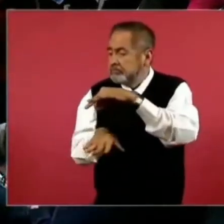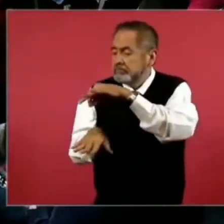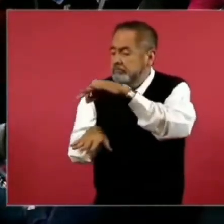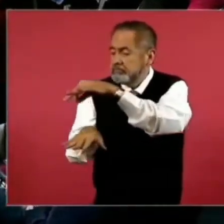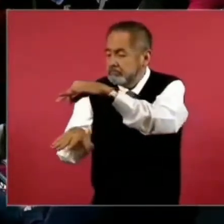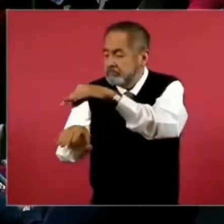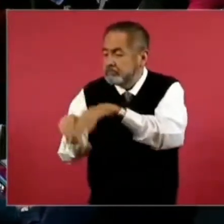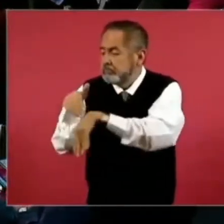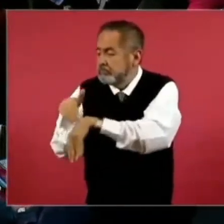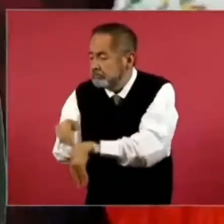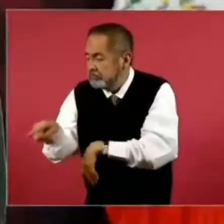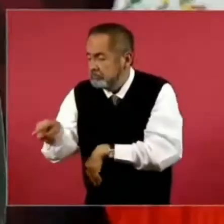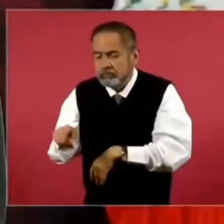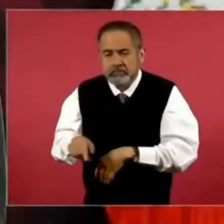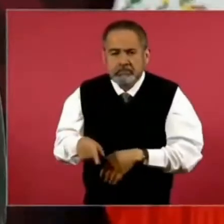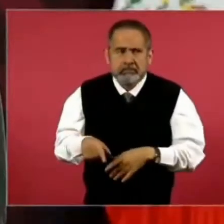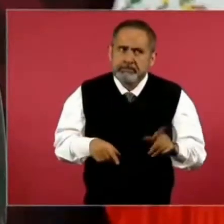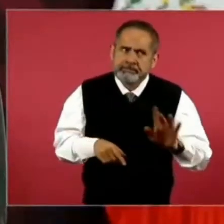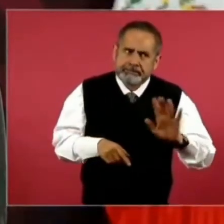en lo militar